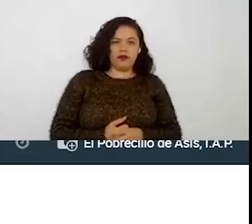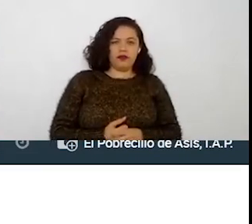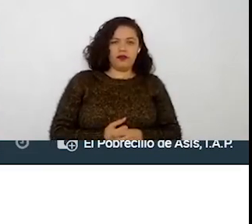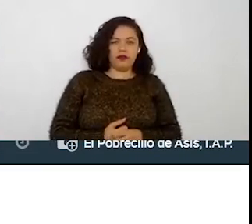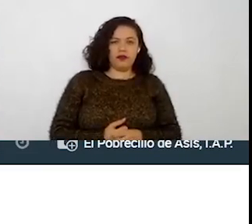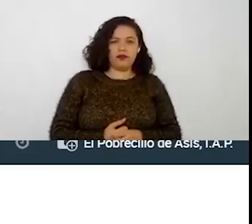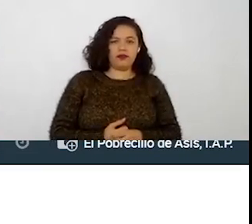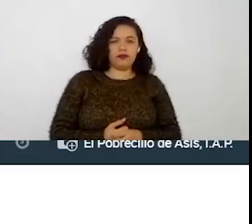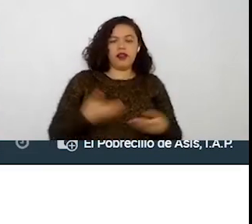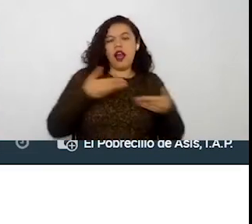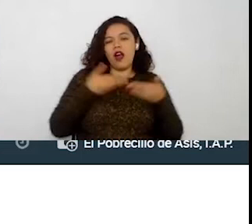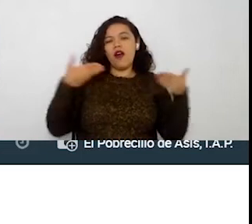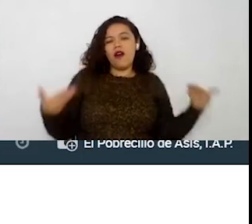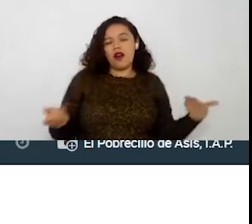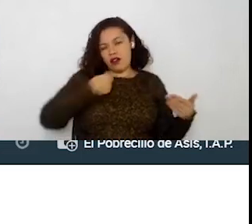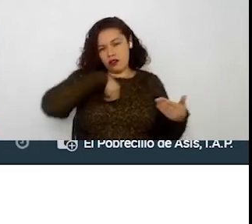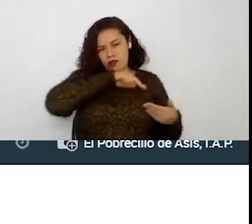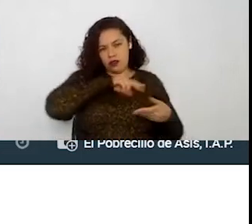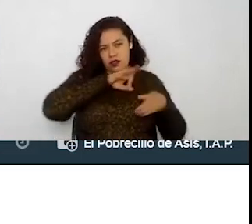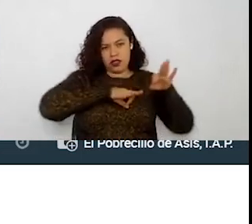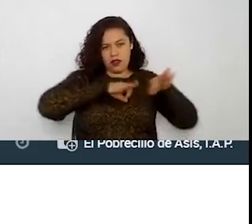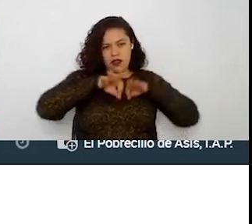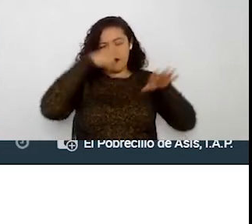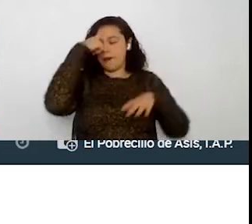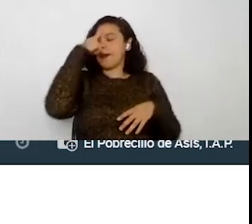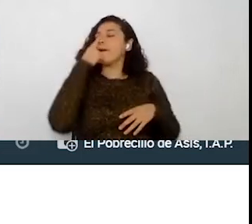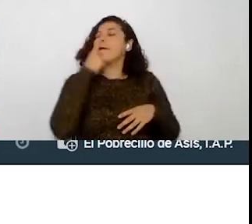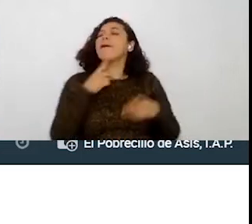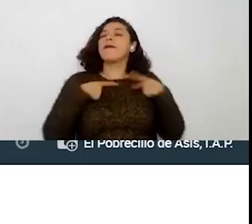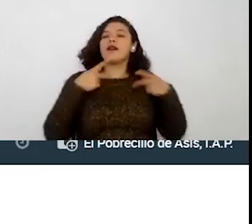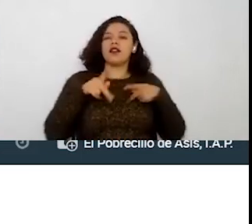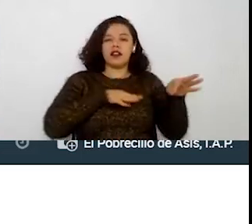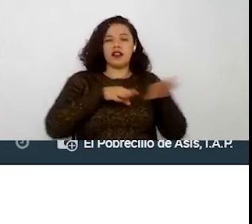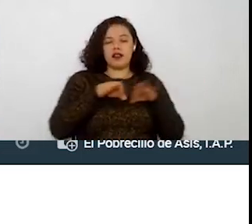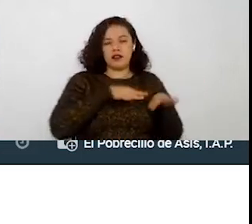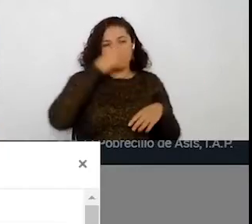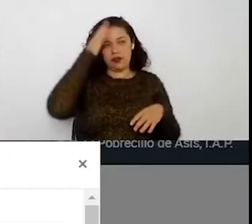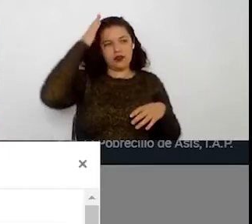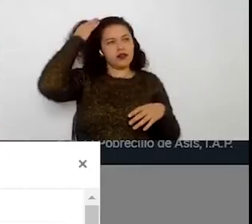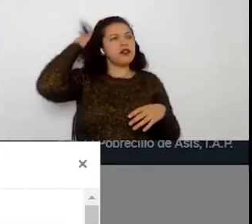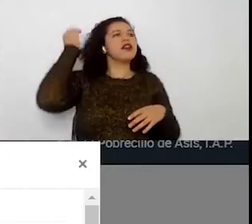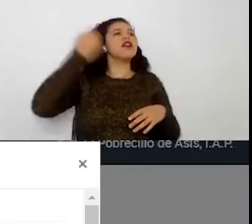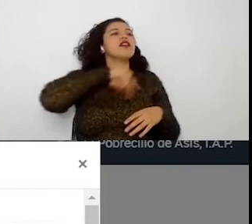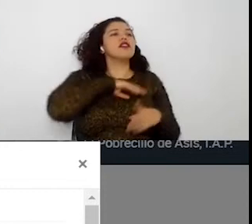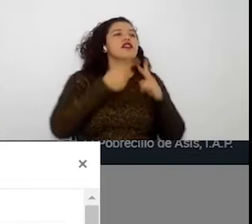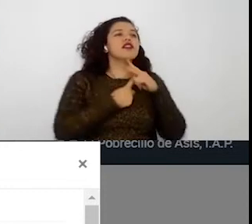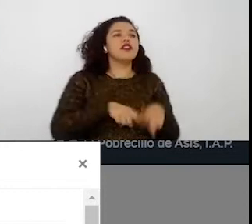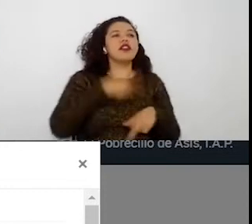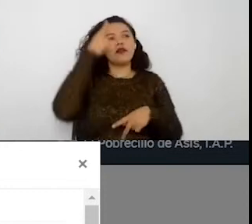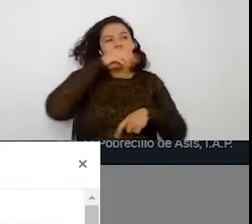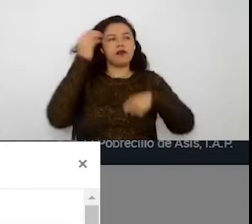a trabajar con el perfil de población y vamos a empezar a agregar